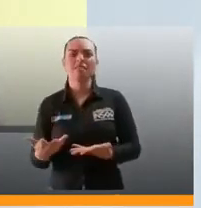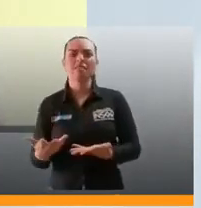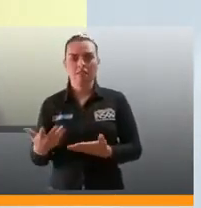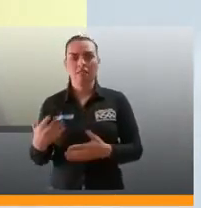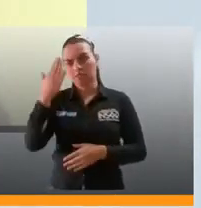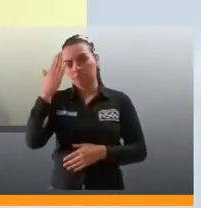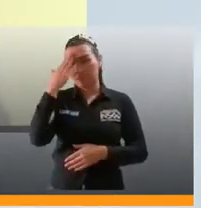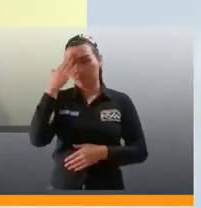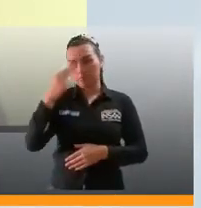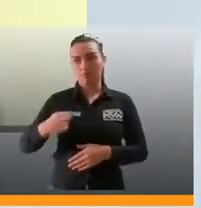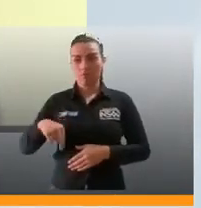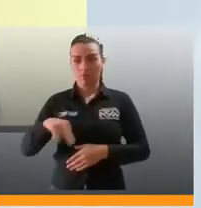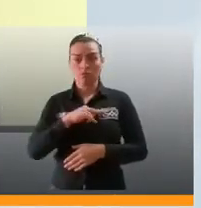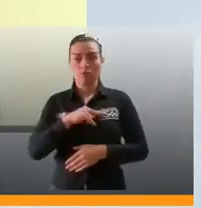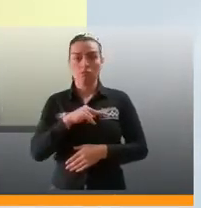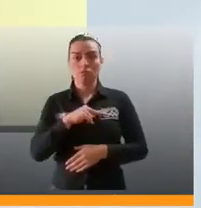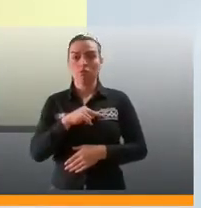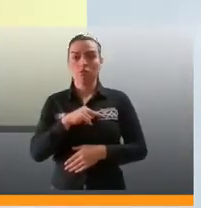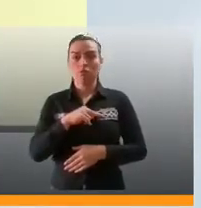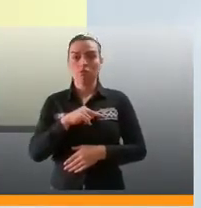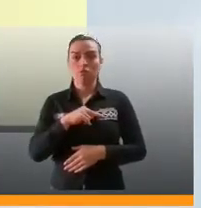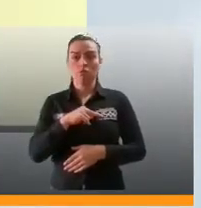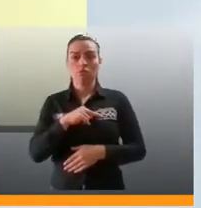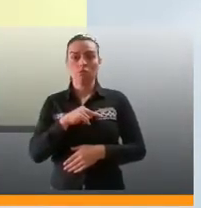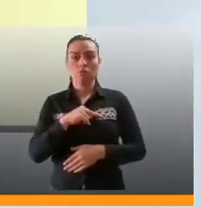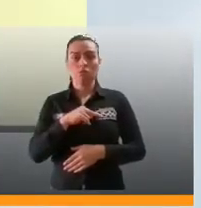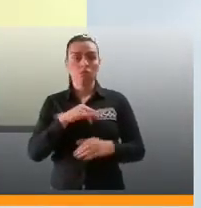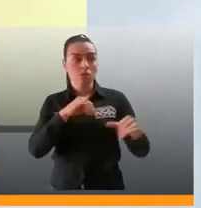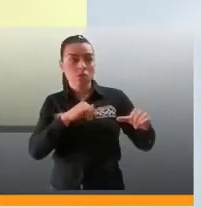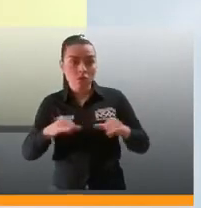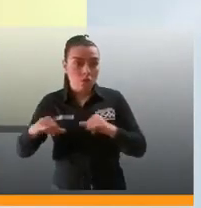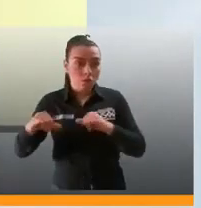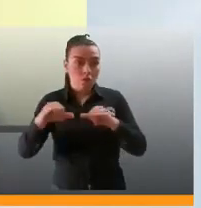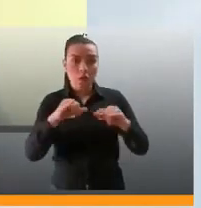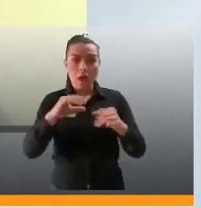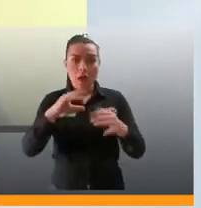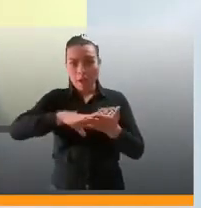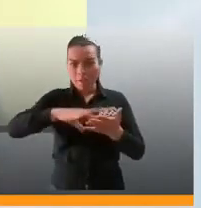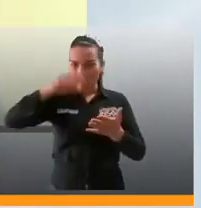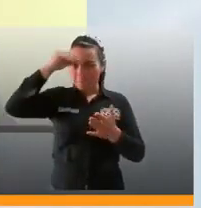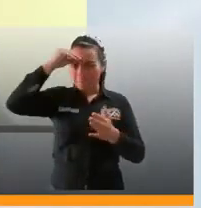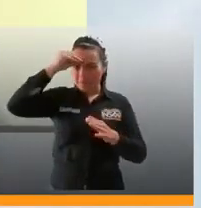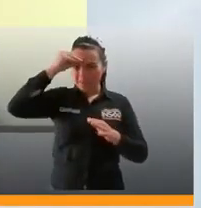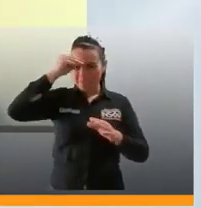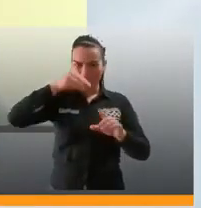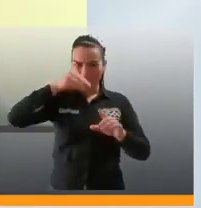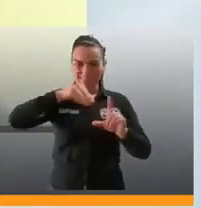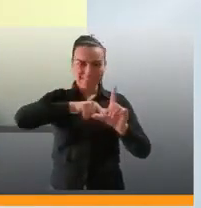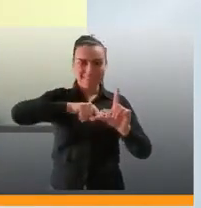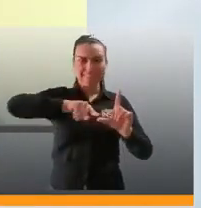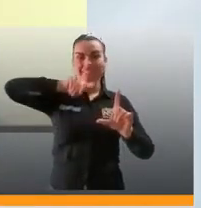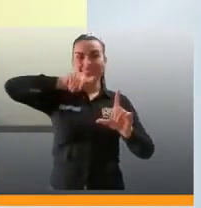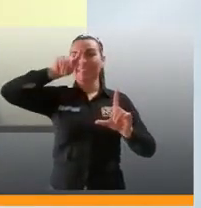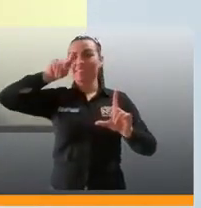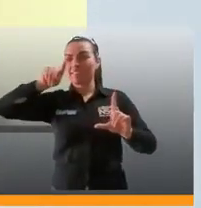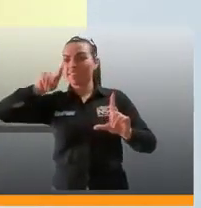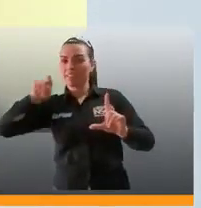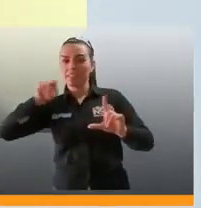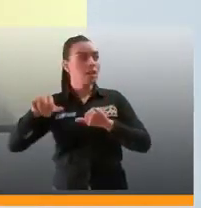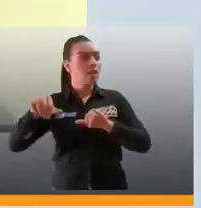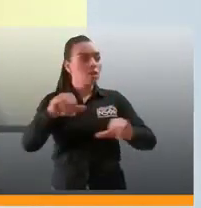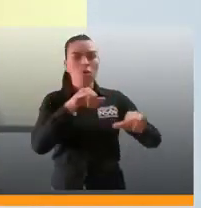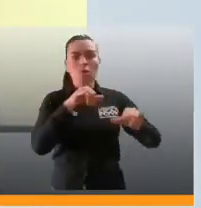cogió con la misma curva de aprendizaje, por lo tanto, se ha hecho necesario intensificar